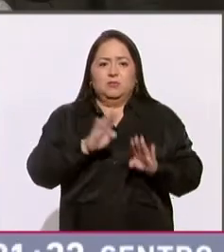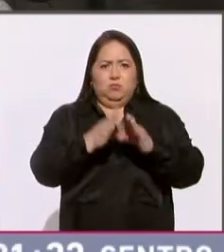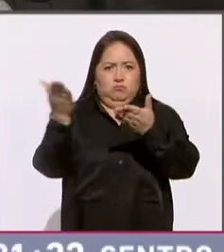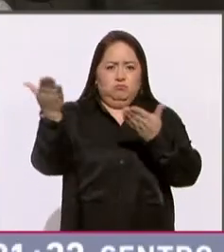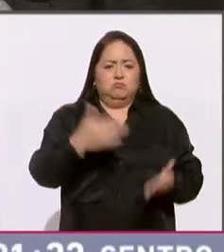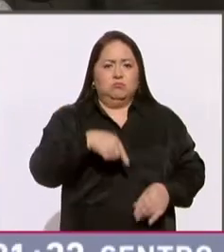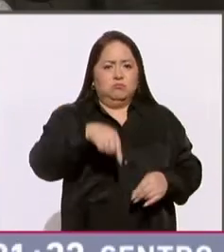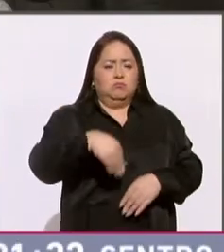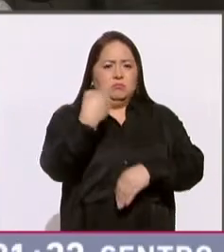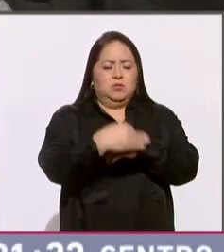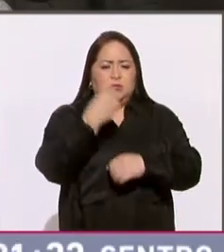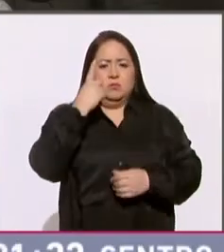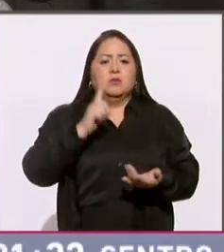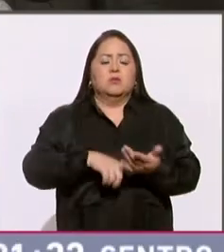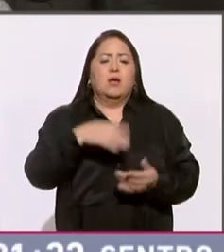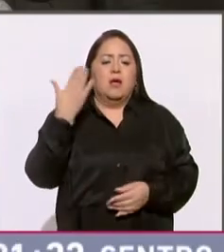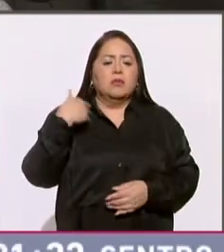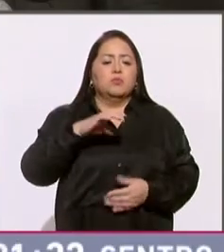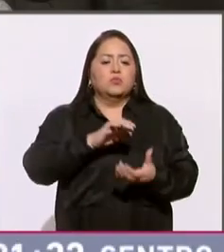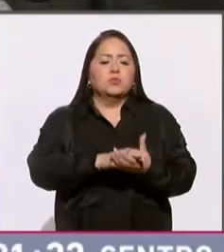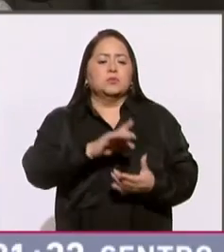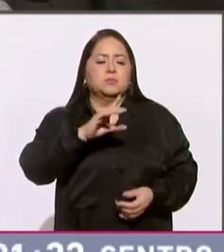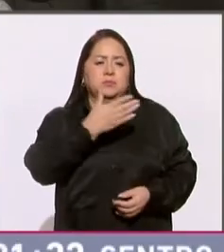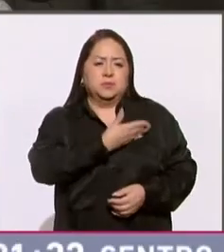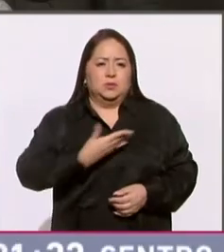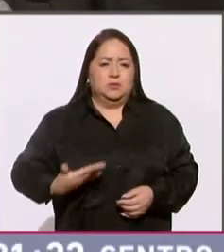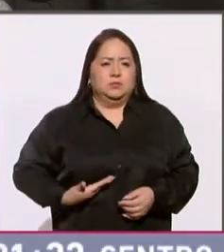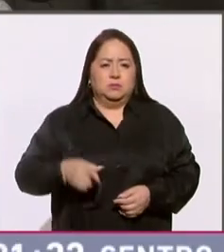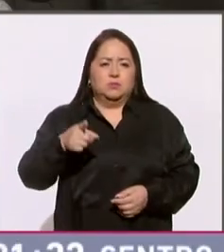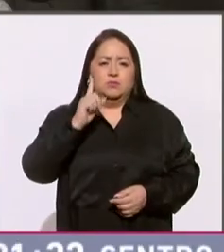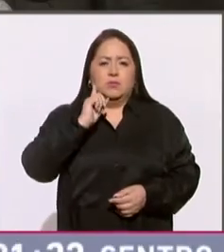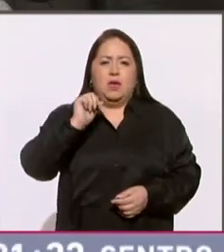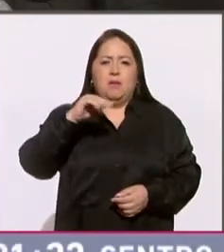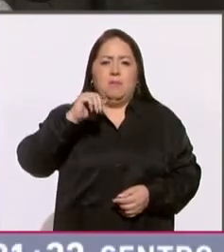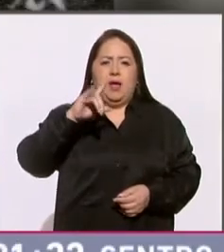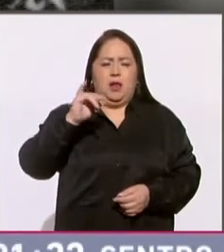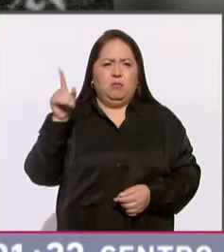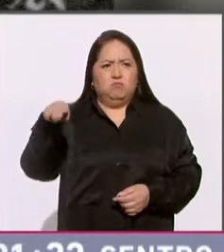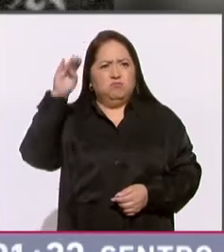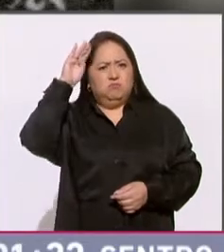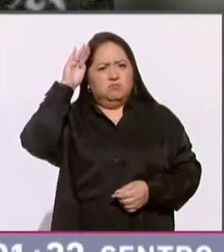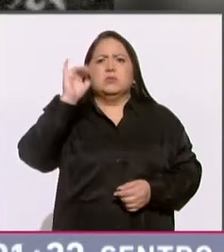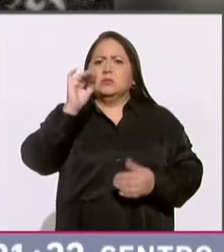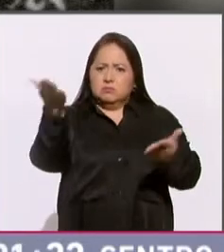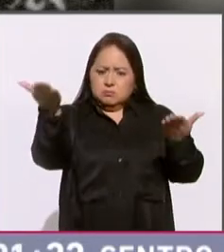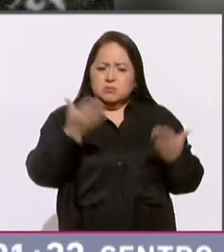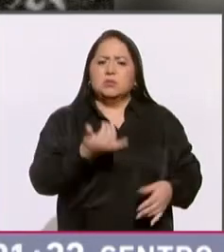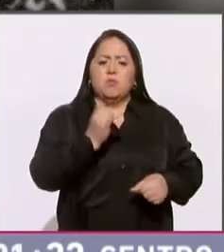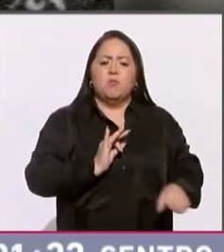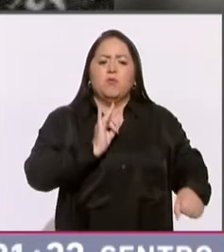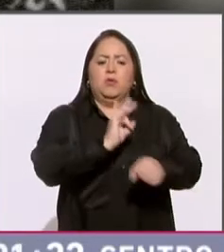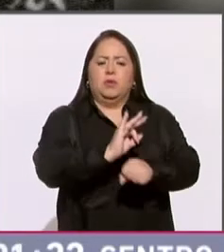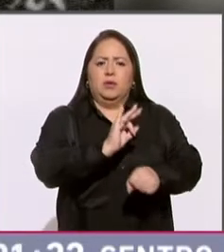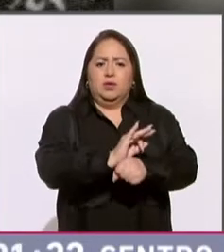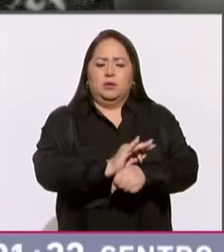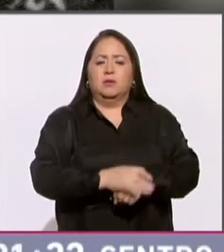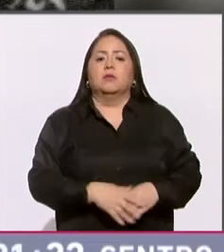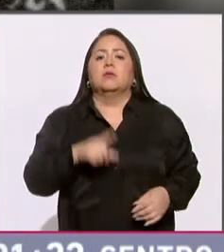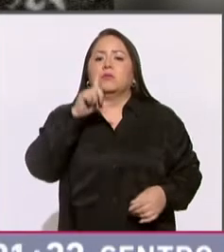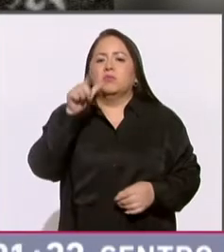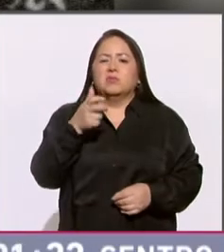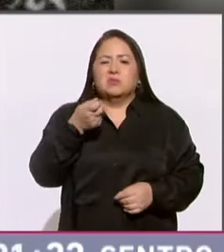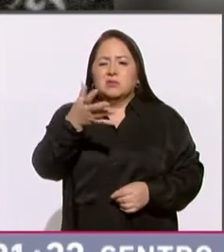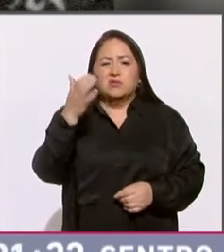fue la esposa del presidente amalia solórzano quien tomó la iniciativa de recibirlos y protegerlos se les